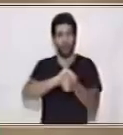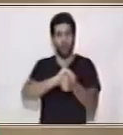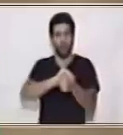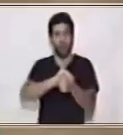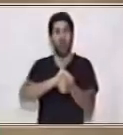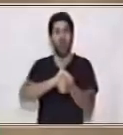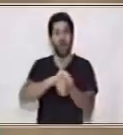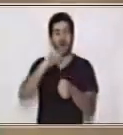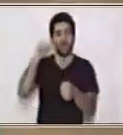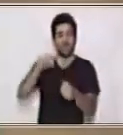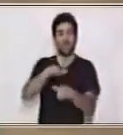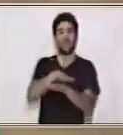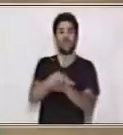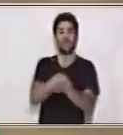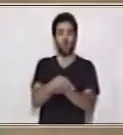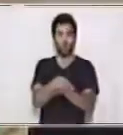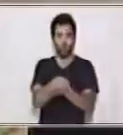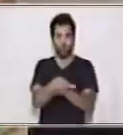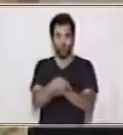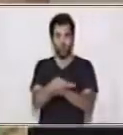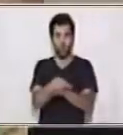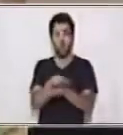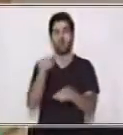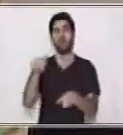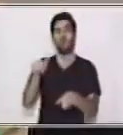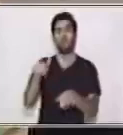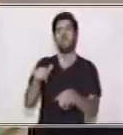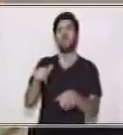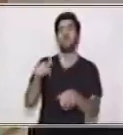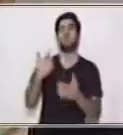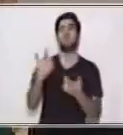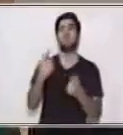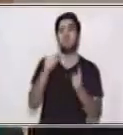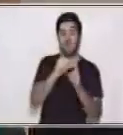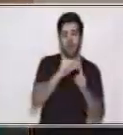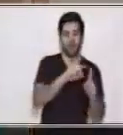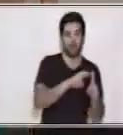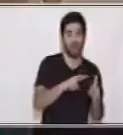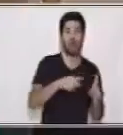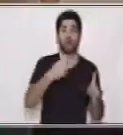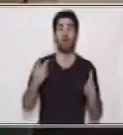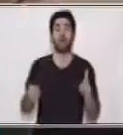¿Qué palabra crees que puede ser un antónimo de tortuga?